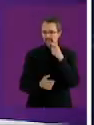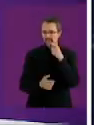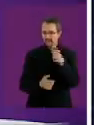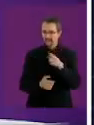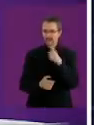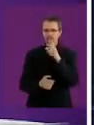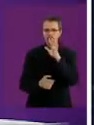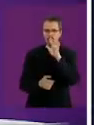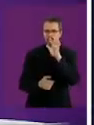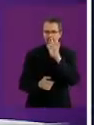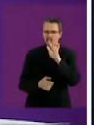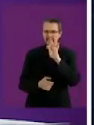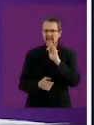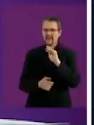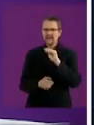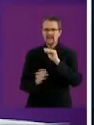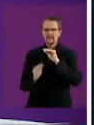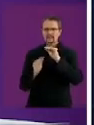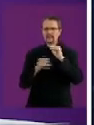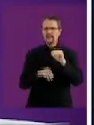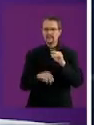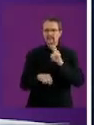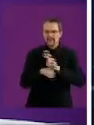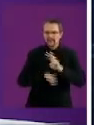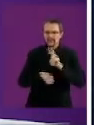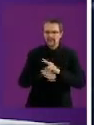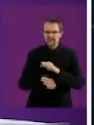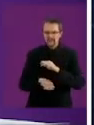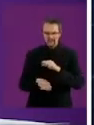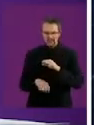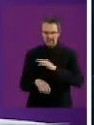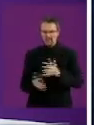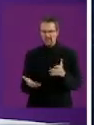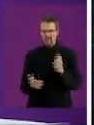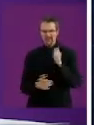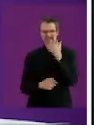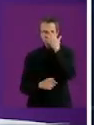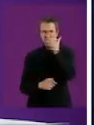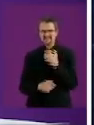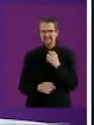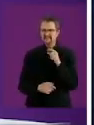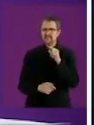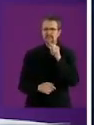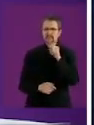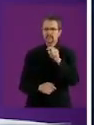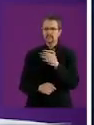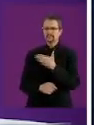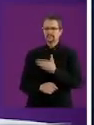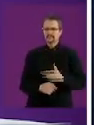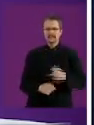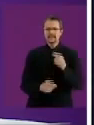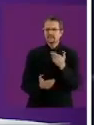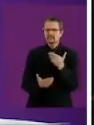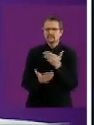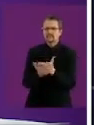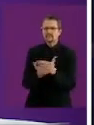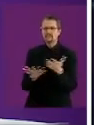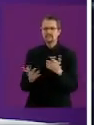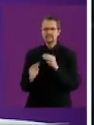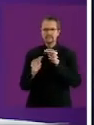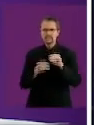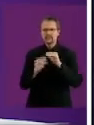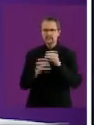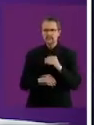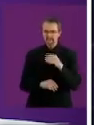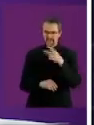gobierno de la cuarta transformación porque no resolvió problema de seguridad eh decayó el sistema de salud No